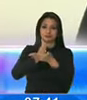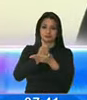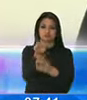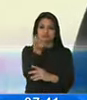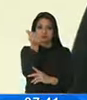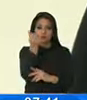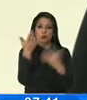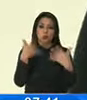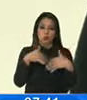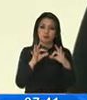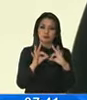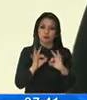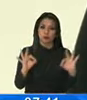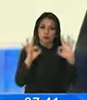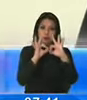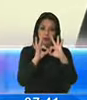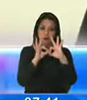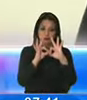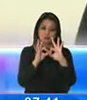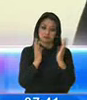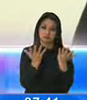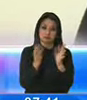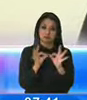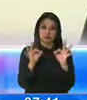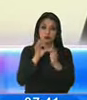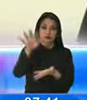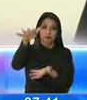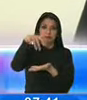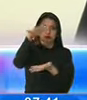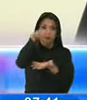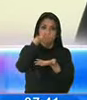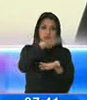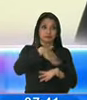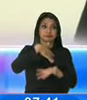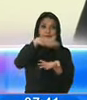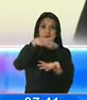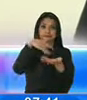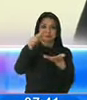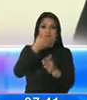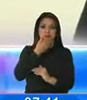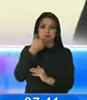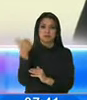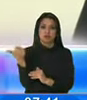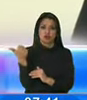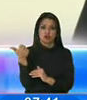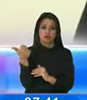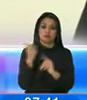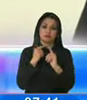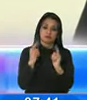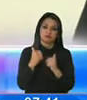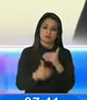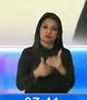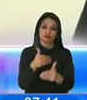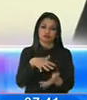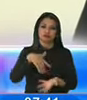ha hecho que tengamos un requerimiento de importaciones o una demanda represada, lo que sí genera que sigamos